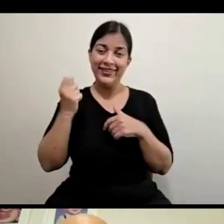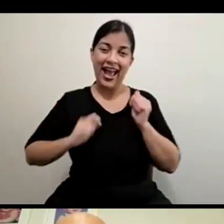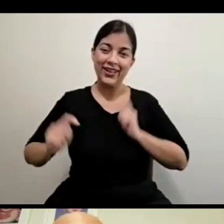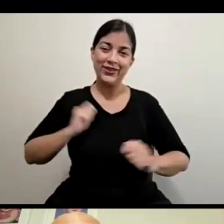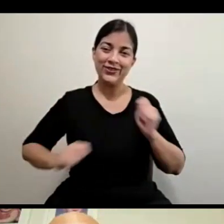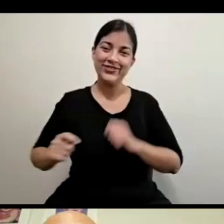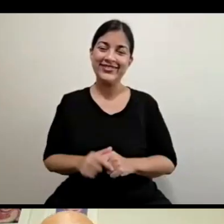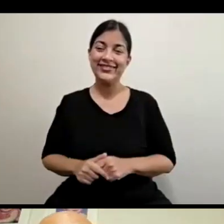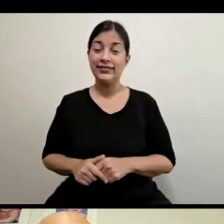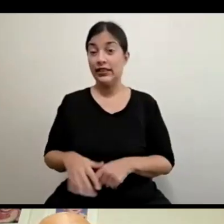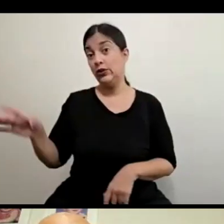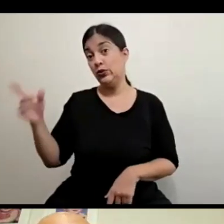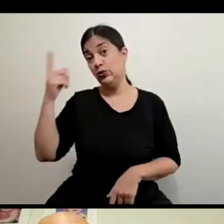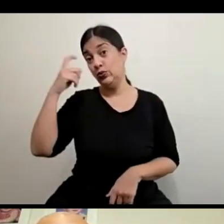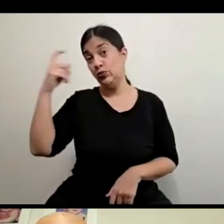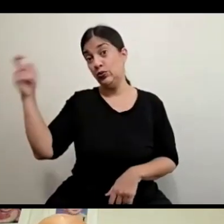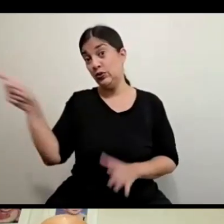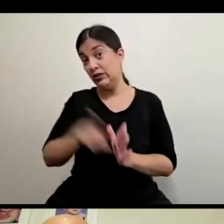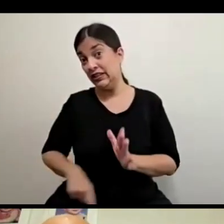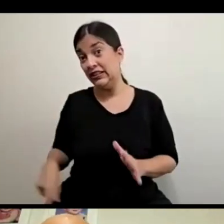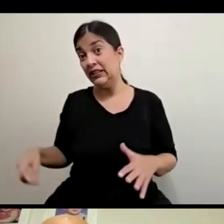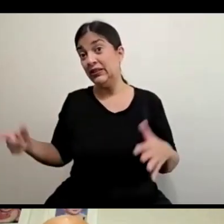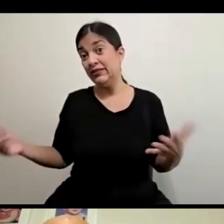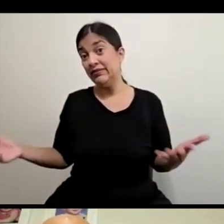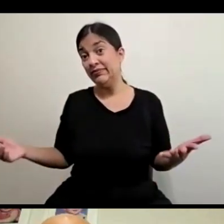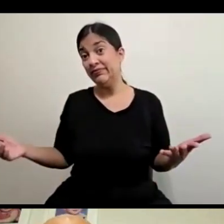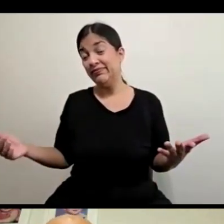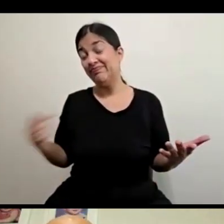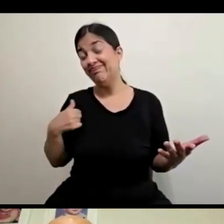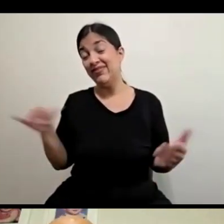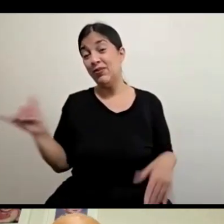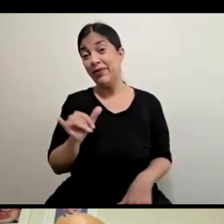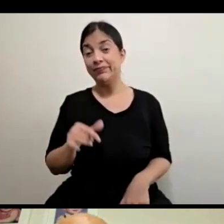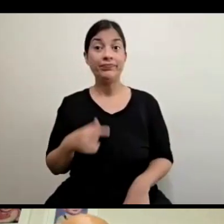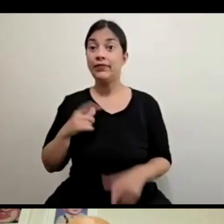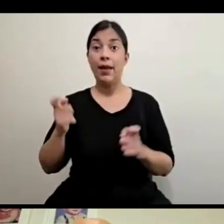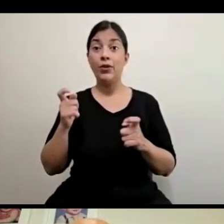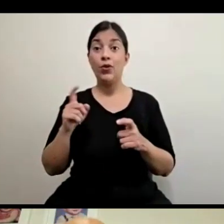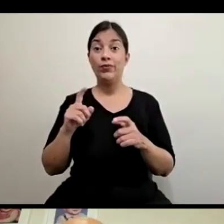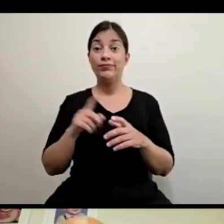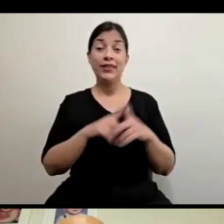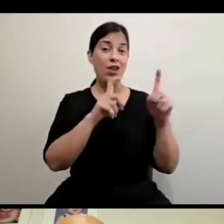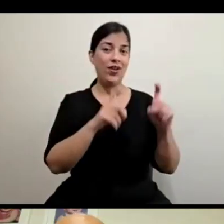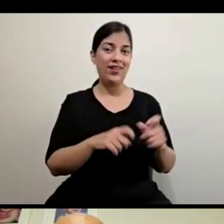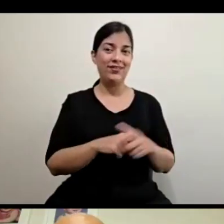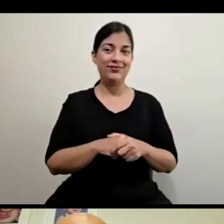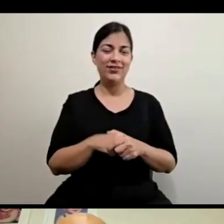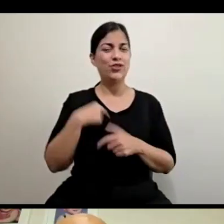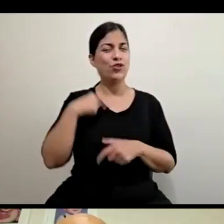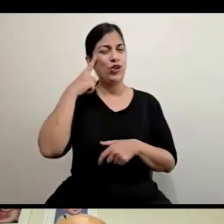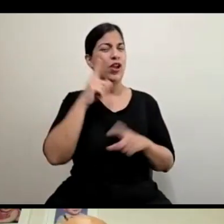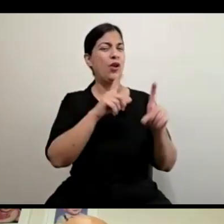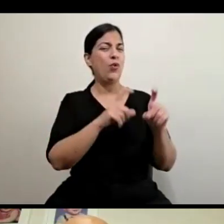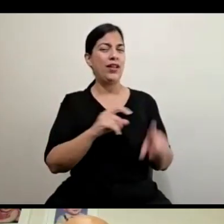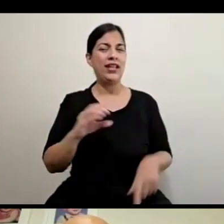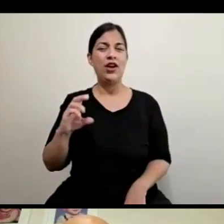No, y sueña las pesadillas, yo no sé, cómo me pasa igual. Mira, vamos rapidito a la encuesta y yo creo que esta encuesta, Checo me va a decir, ya